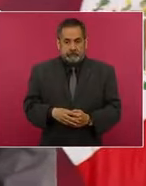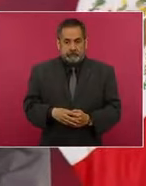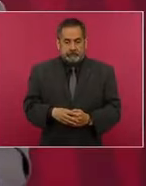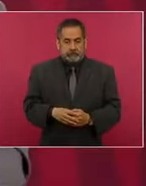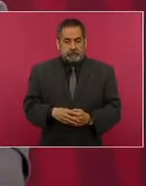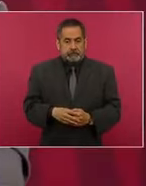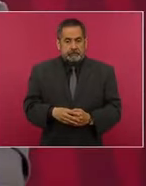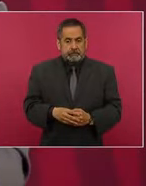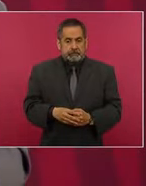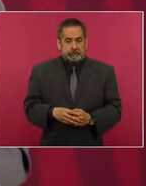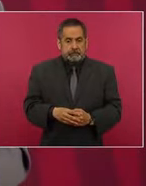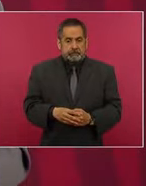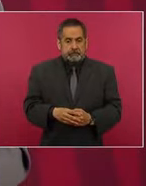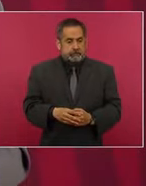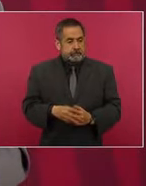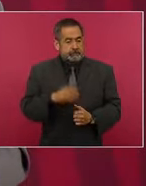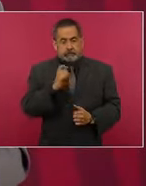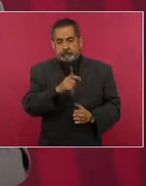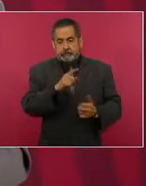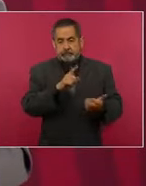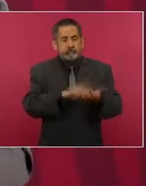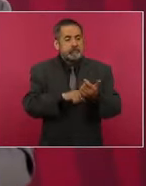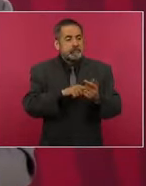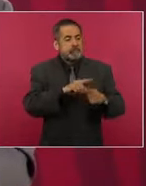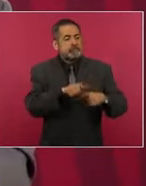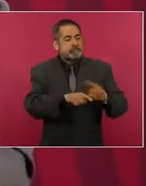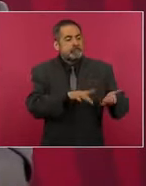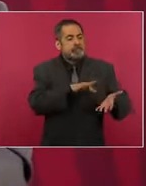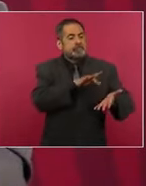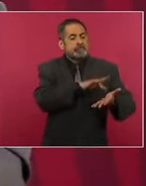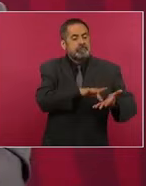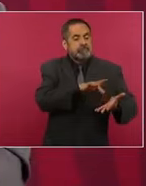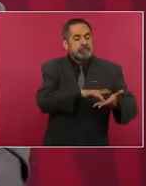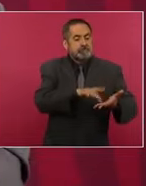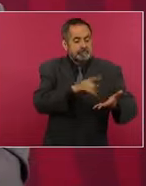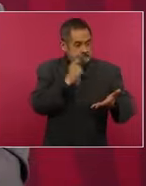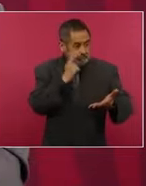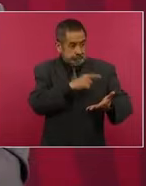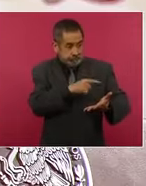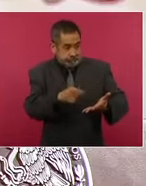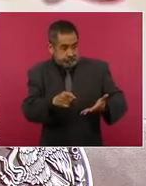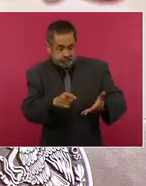los que están apoyando